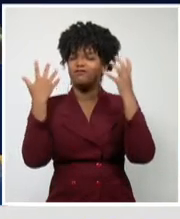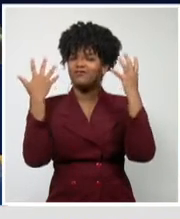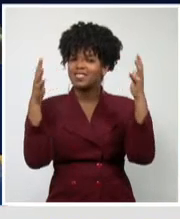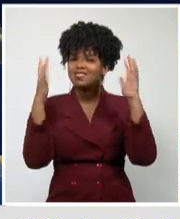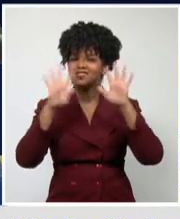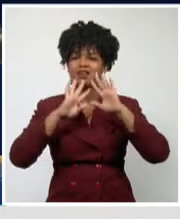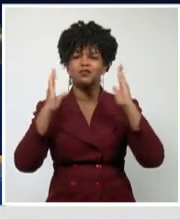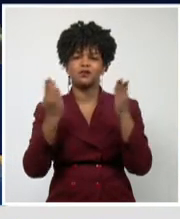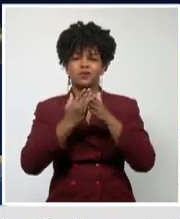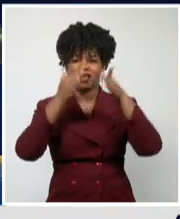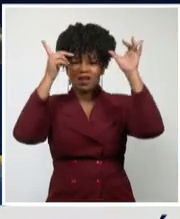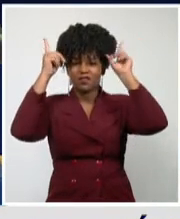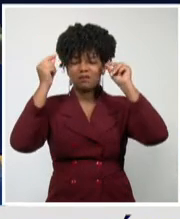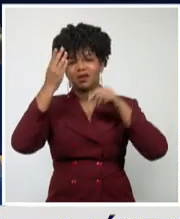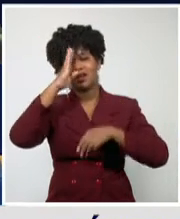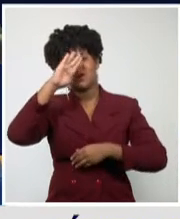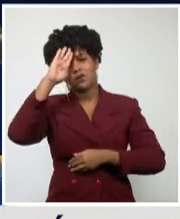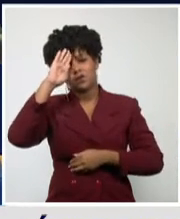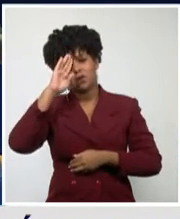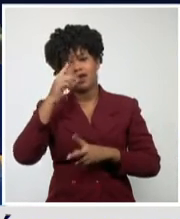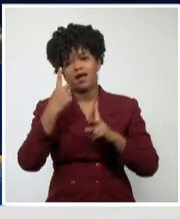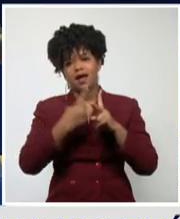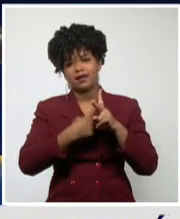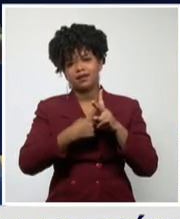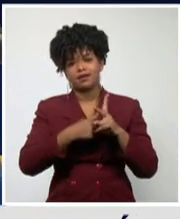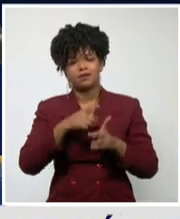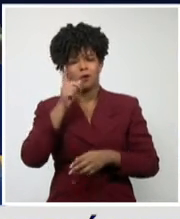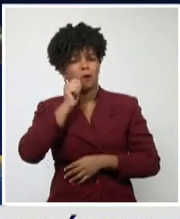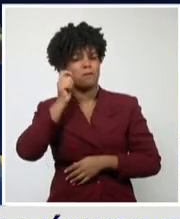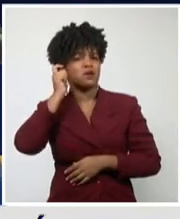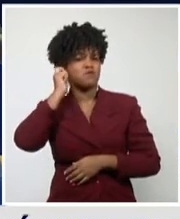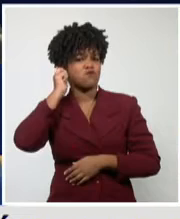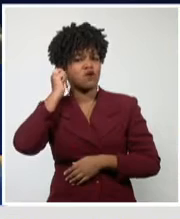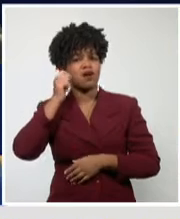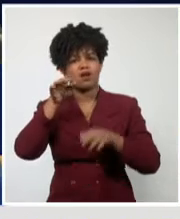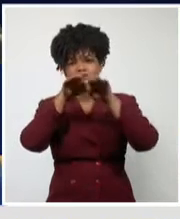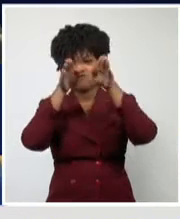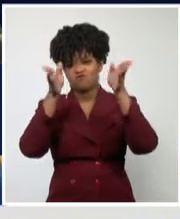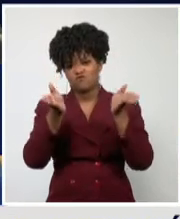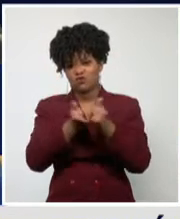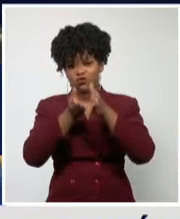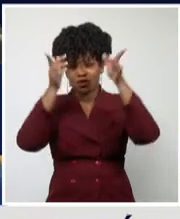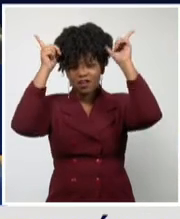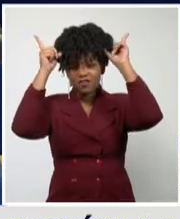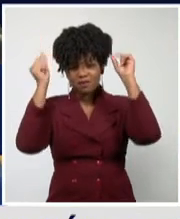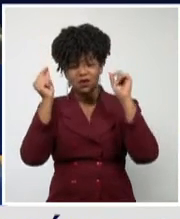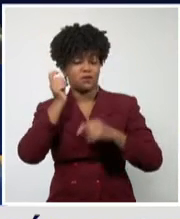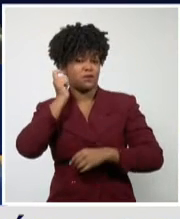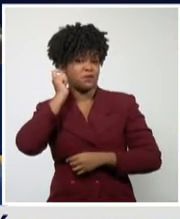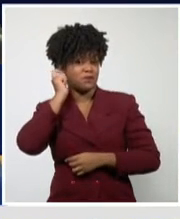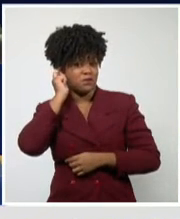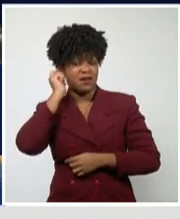enfermeras cubanas y enfermeros del mundo, porque hay enfermeras y